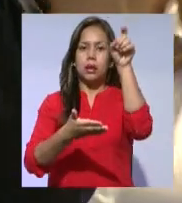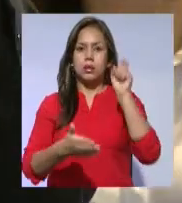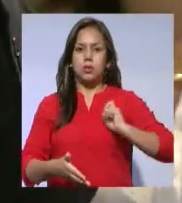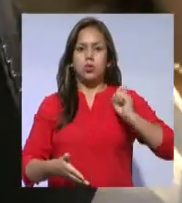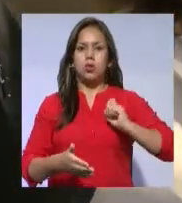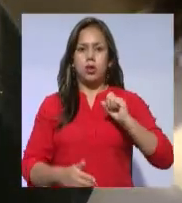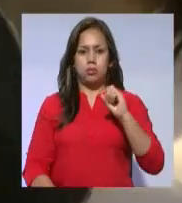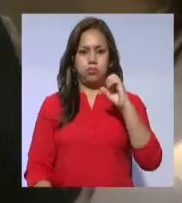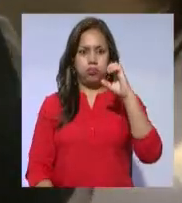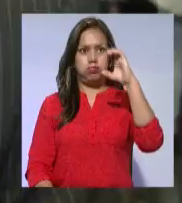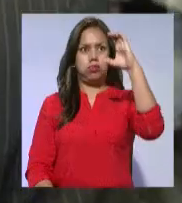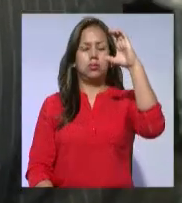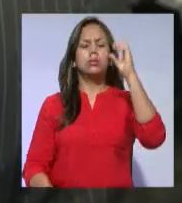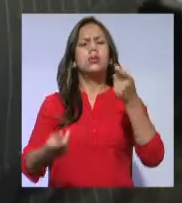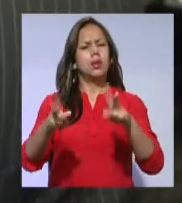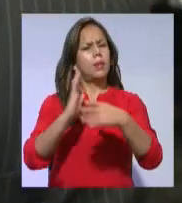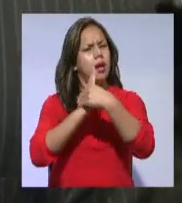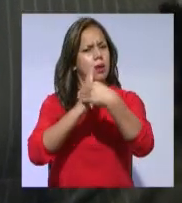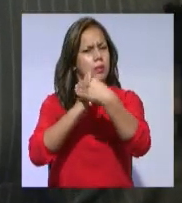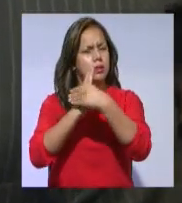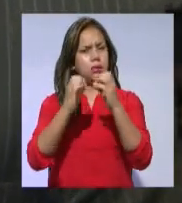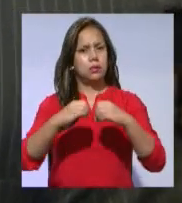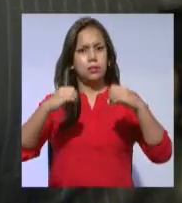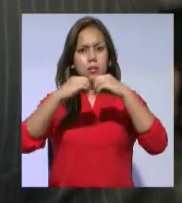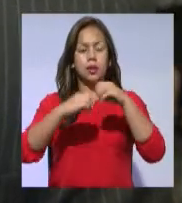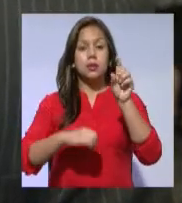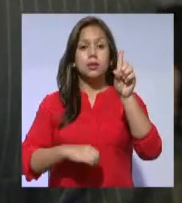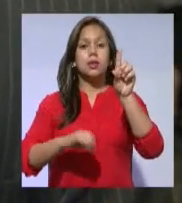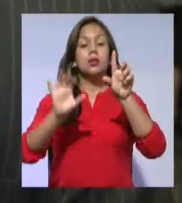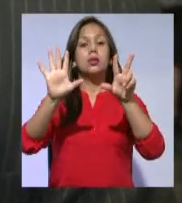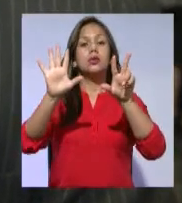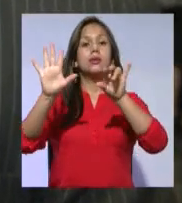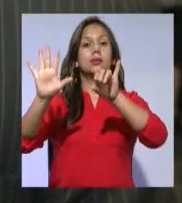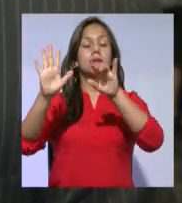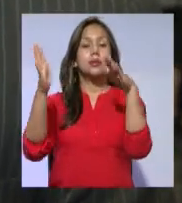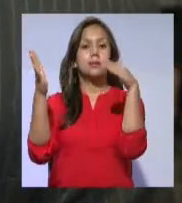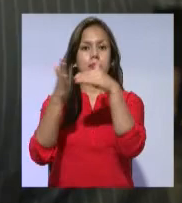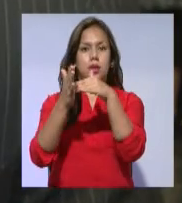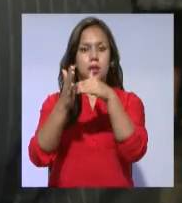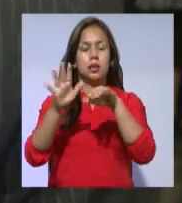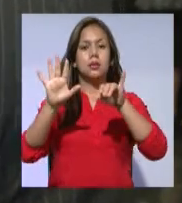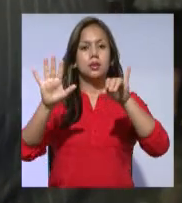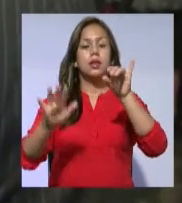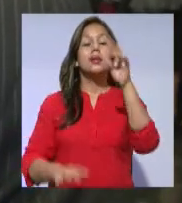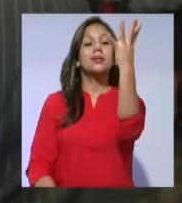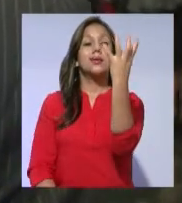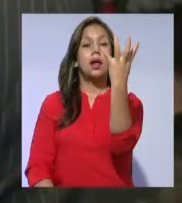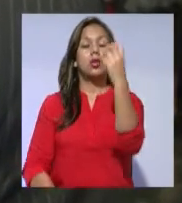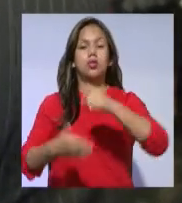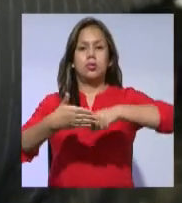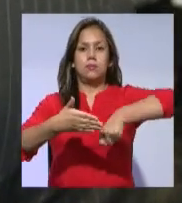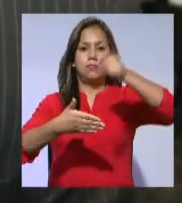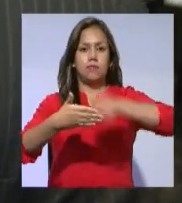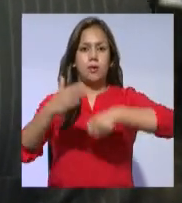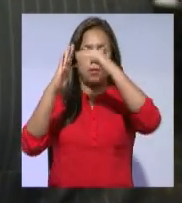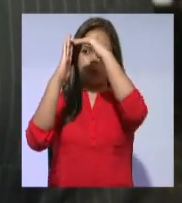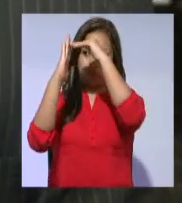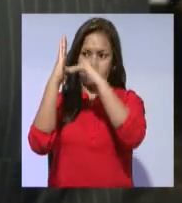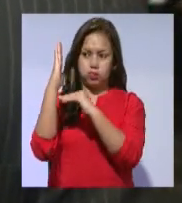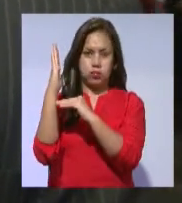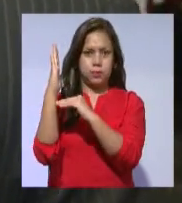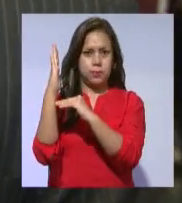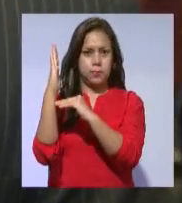docentes y capacitar los pega de 186 mil 614 firmas de respaldo